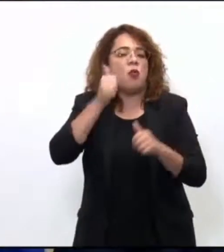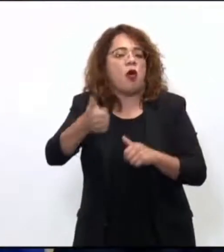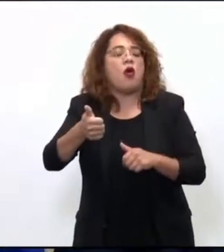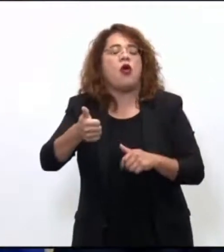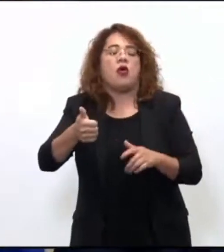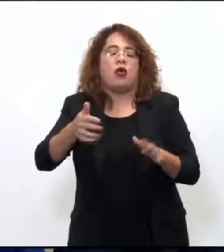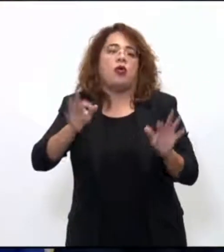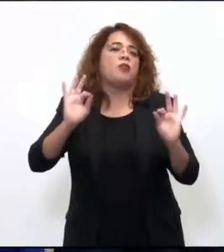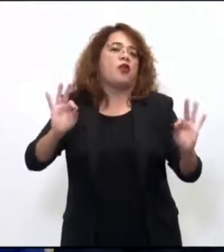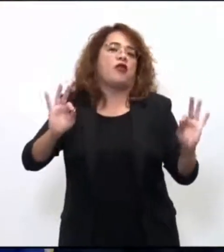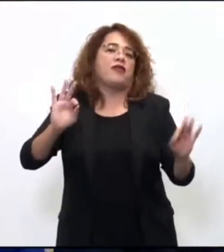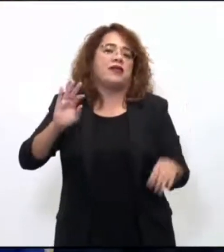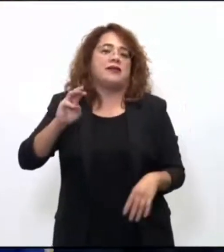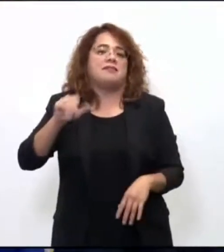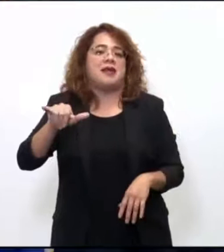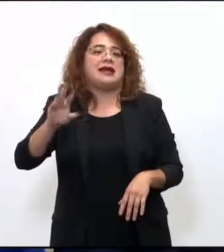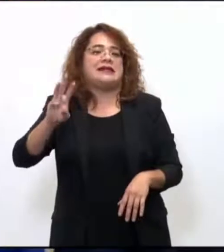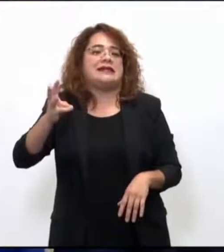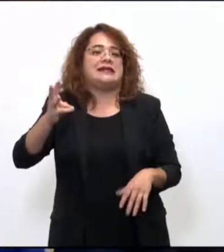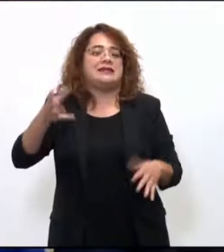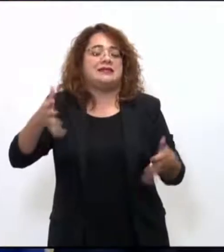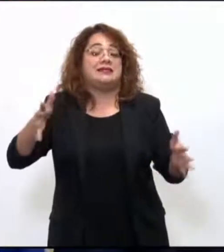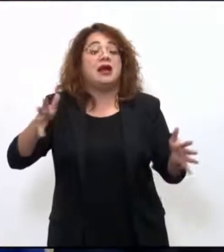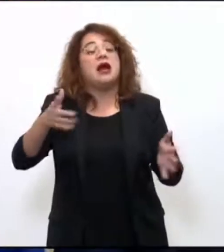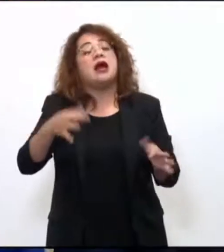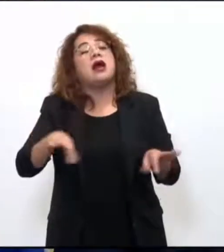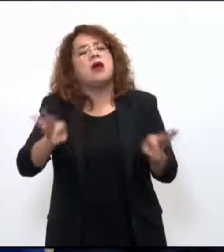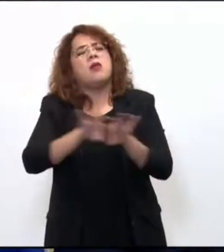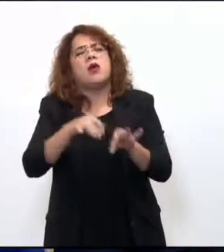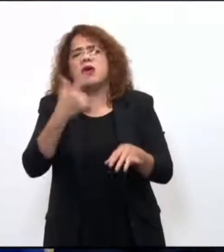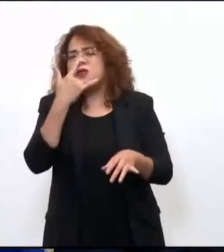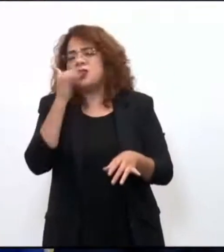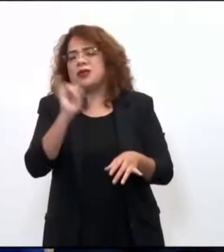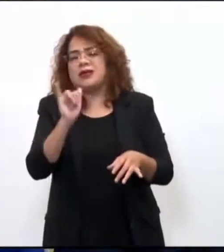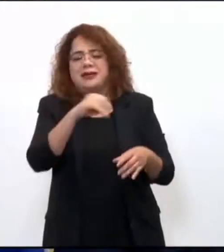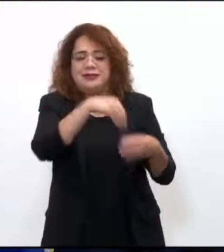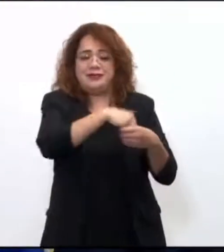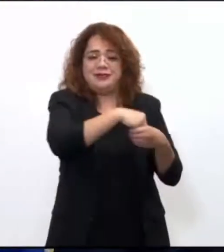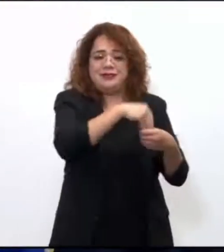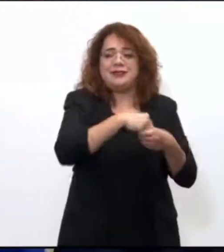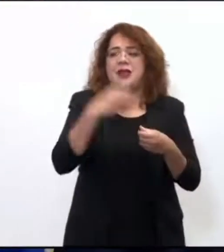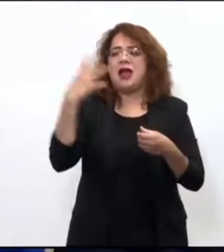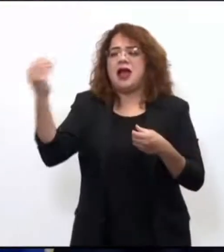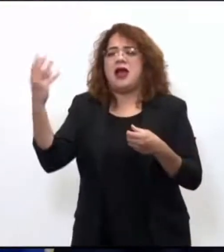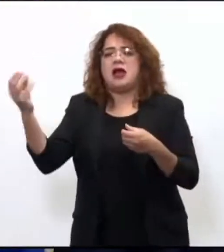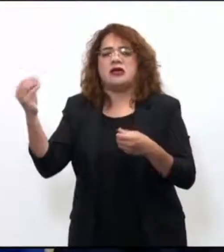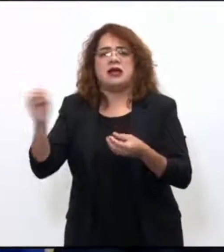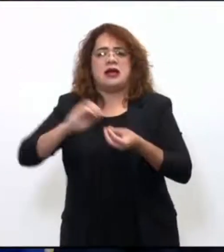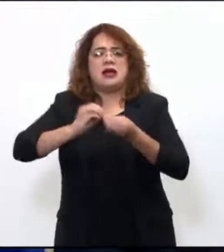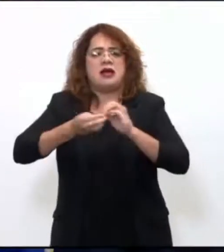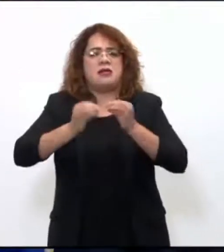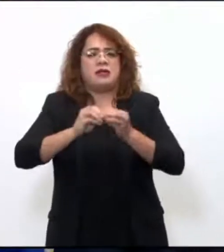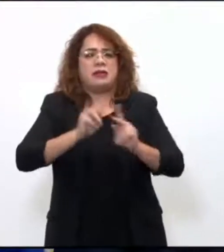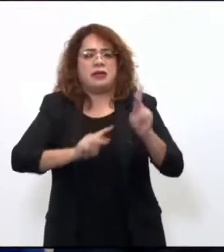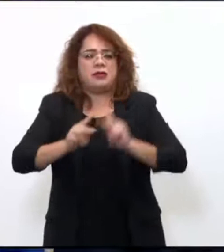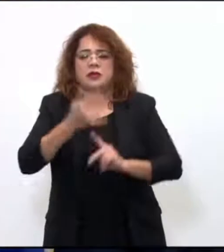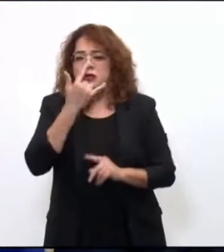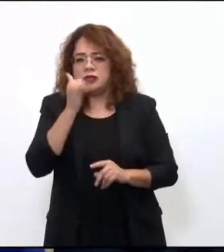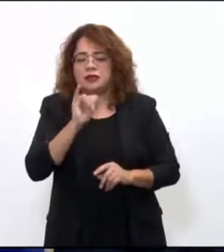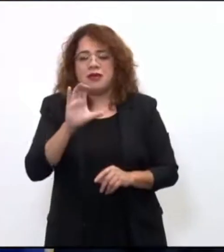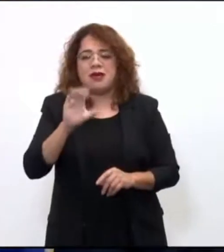Es importante tener en cuenta que algunas capacidades pueden expandirse aún más cuando